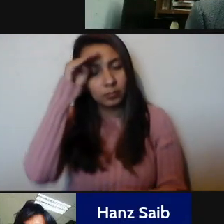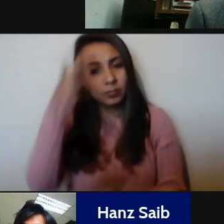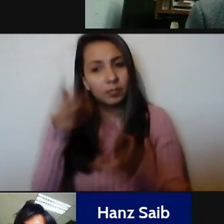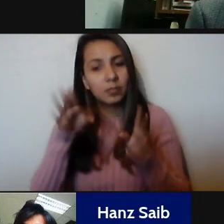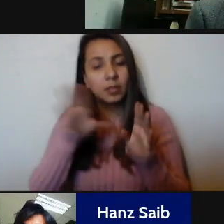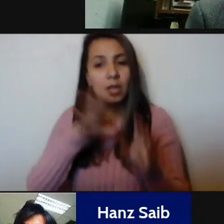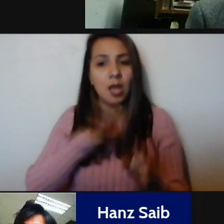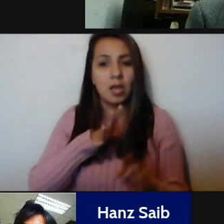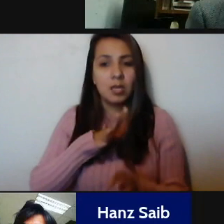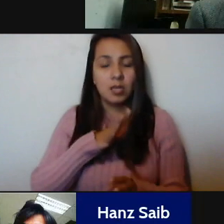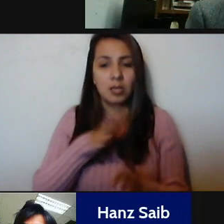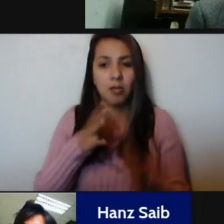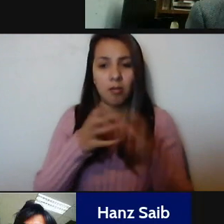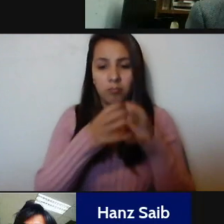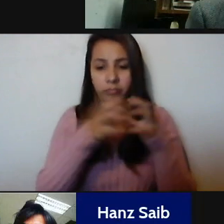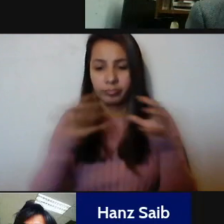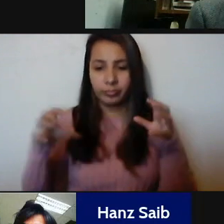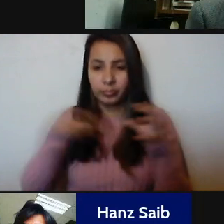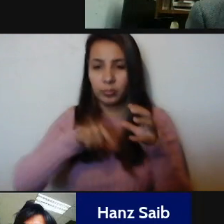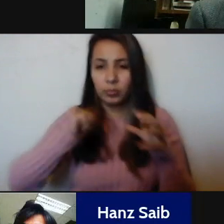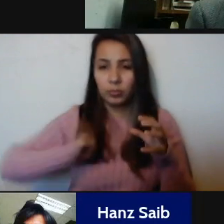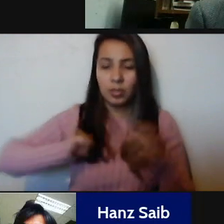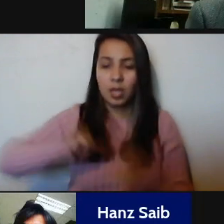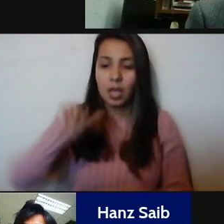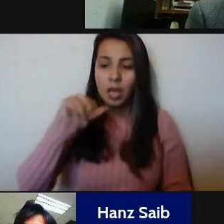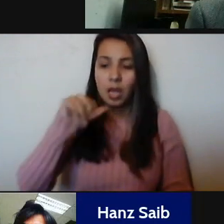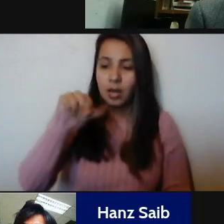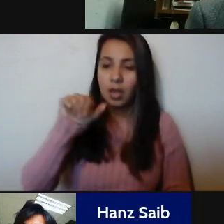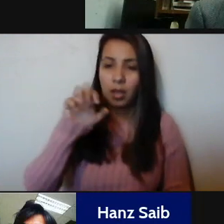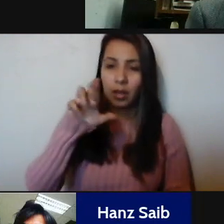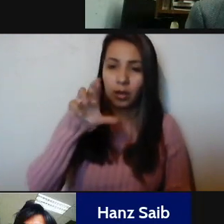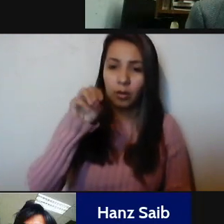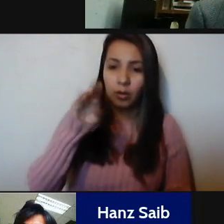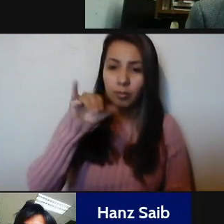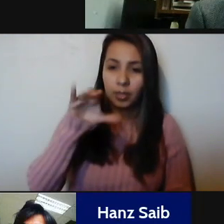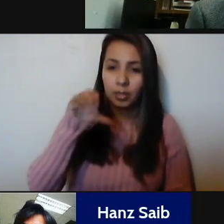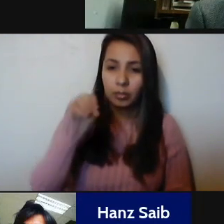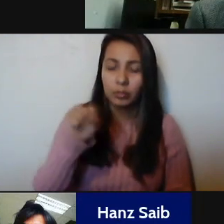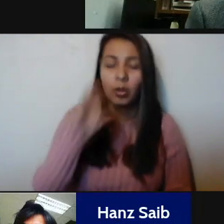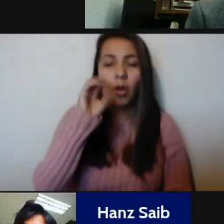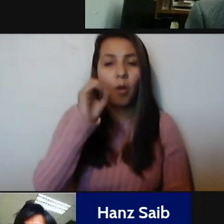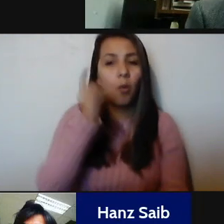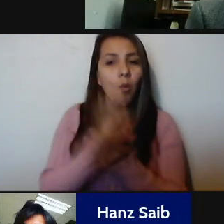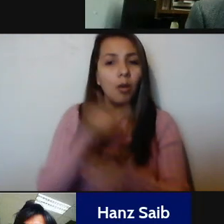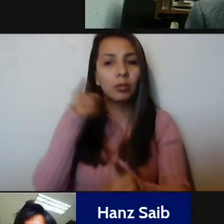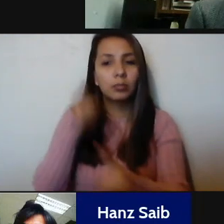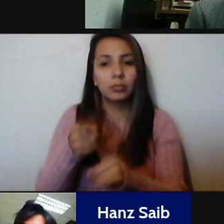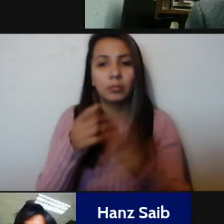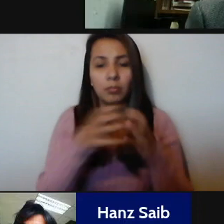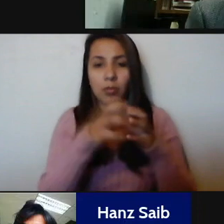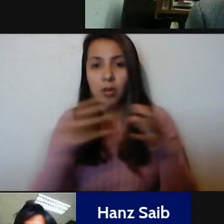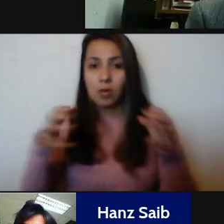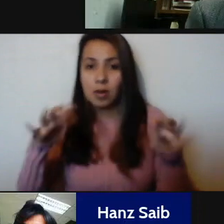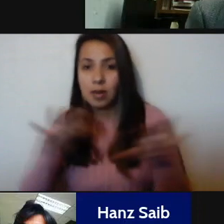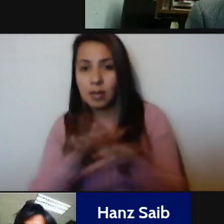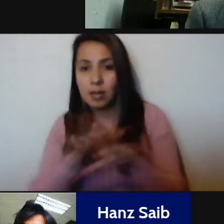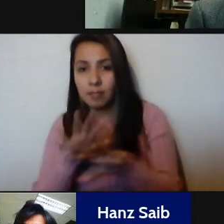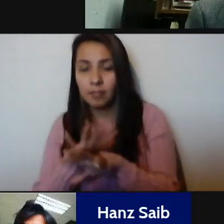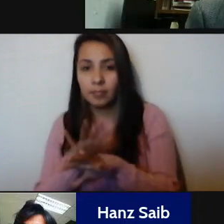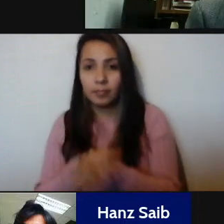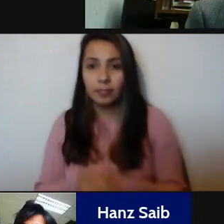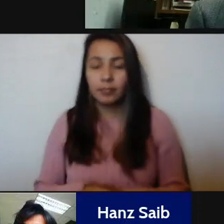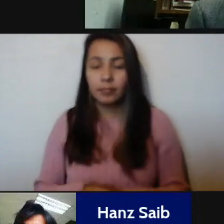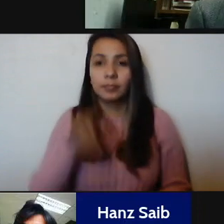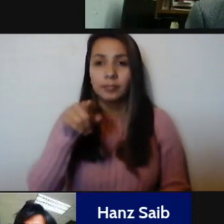su equipo han estado haciendo, ¿han tenido en consideración a microorganismos primitivos anaeróbicos o solo cuentan con la radiación para el cambio de